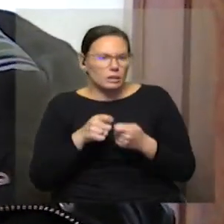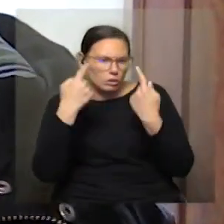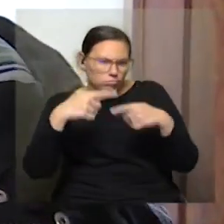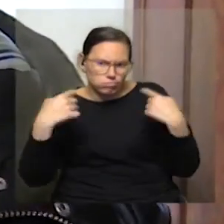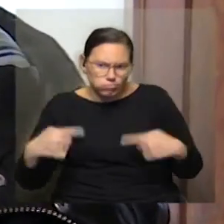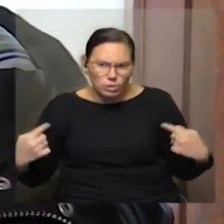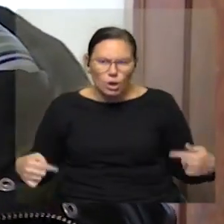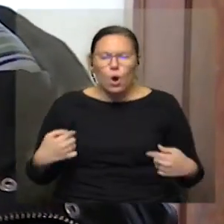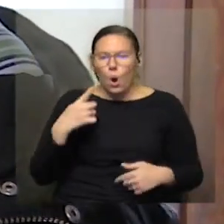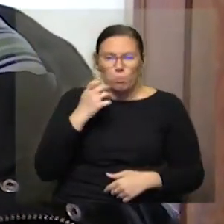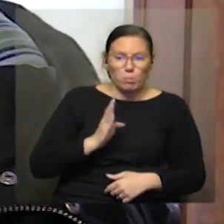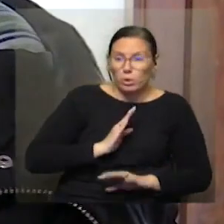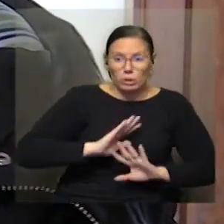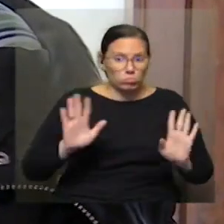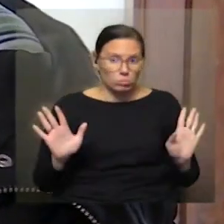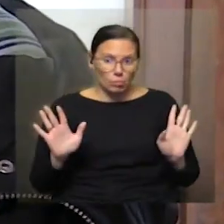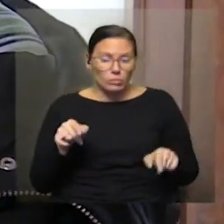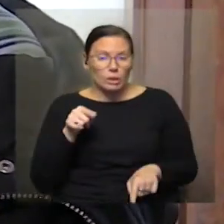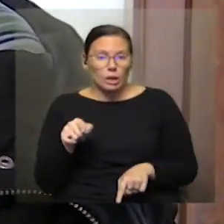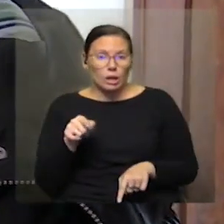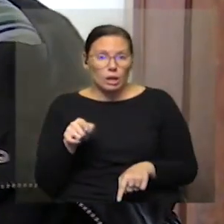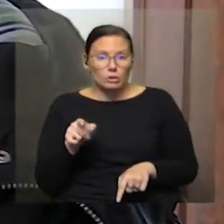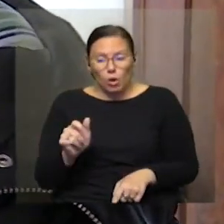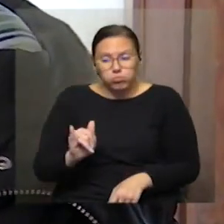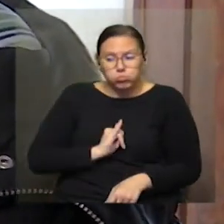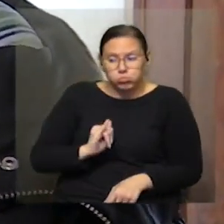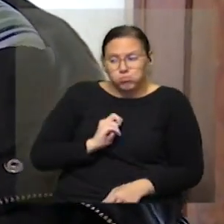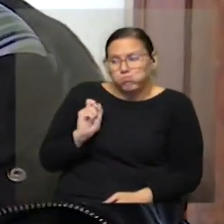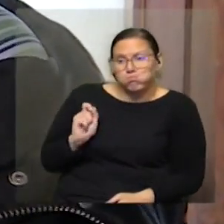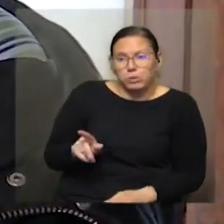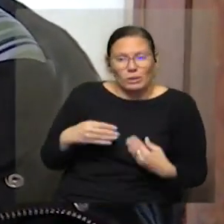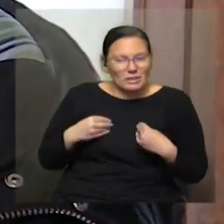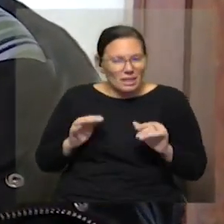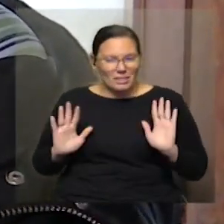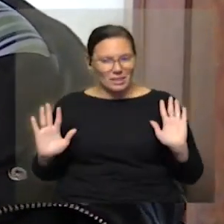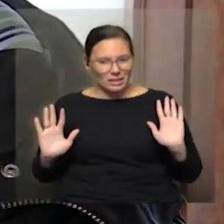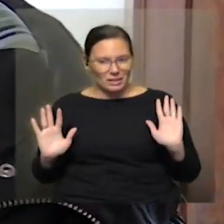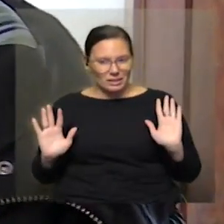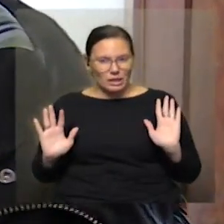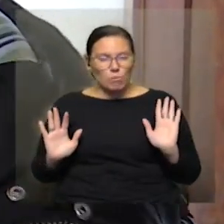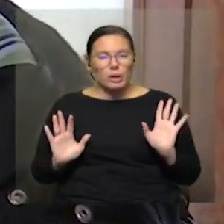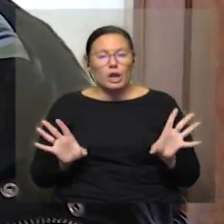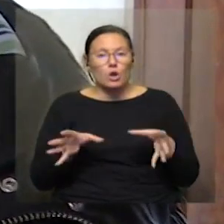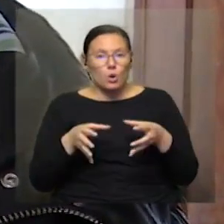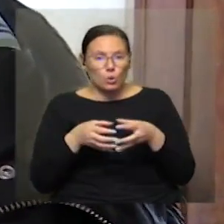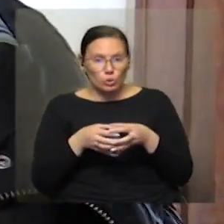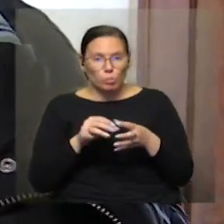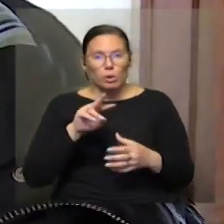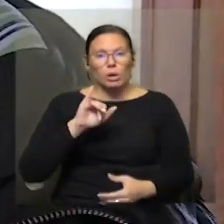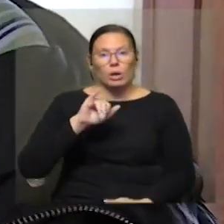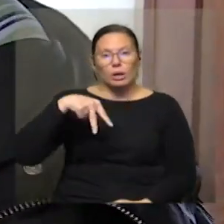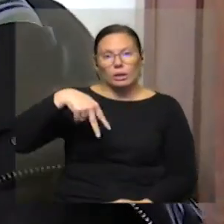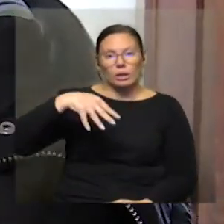ser mujer o varón, sino que eso es algo identitario que para los colectivos intersex es